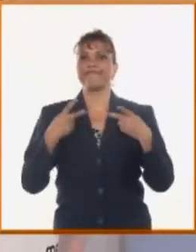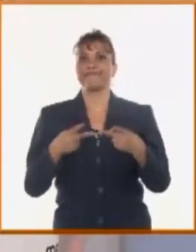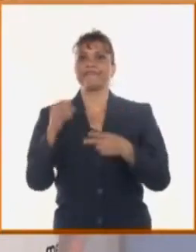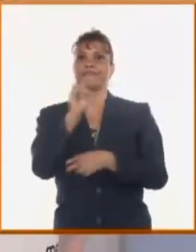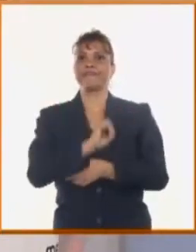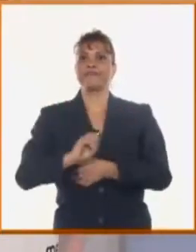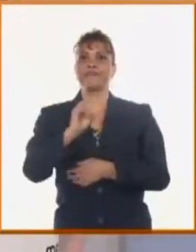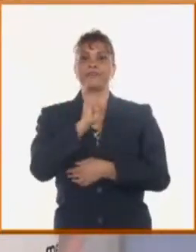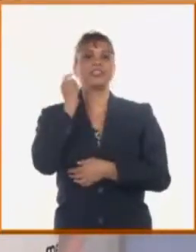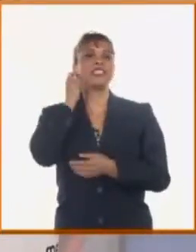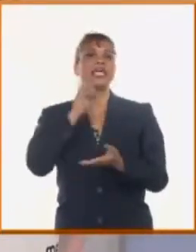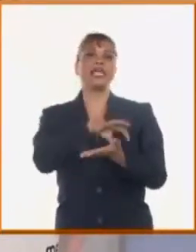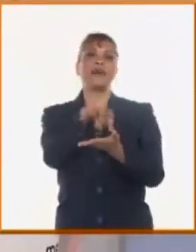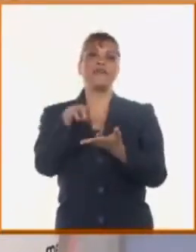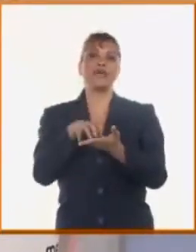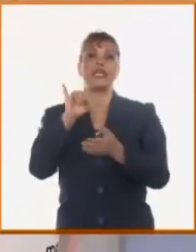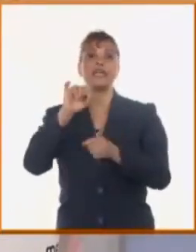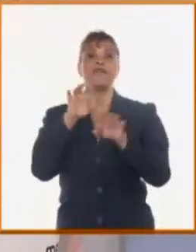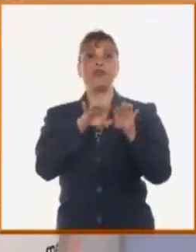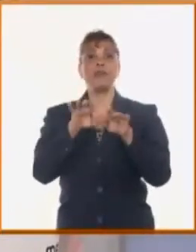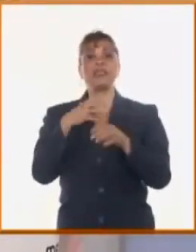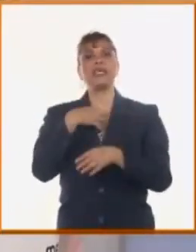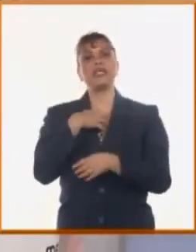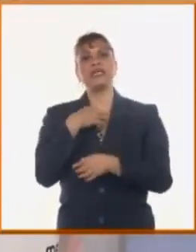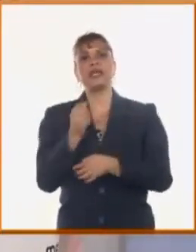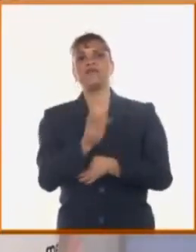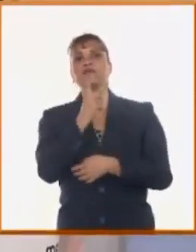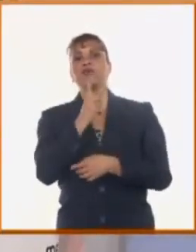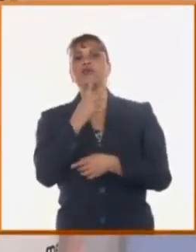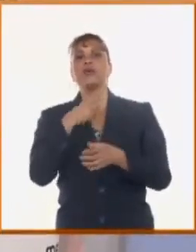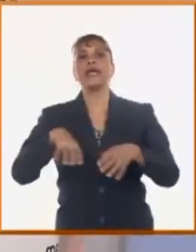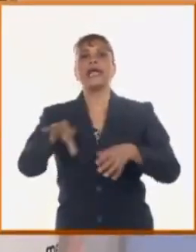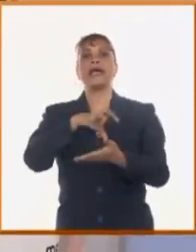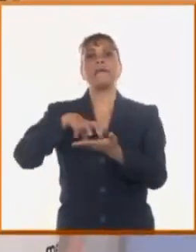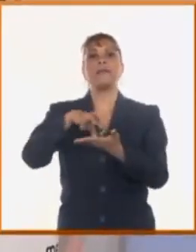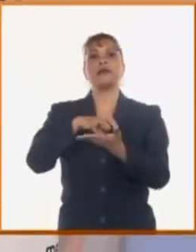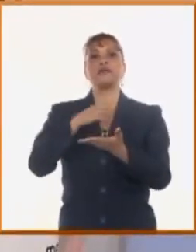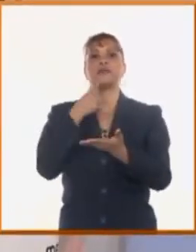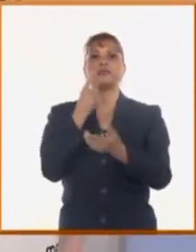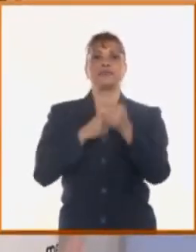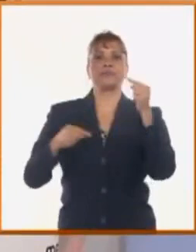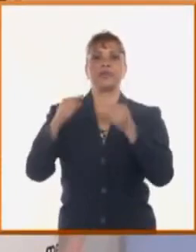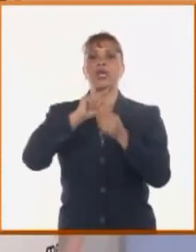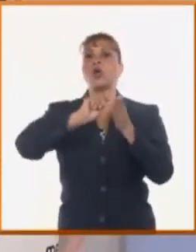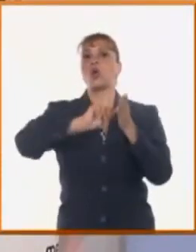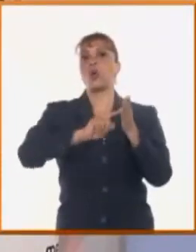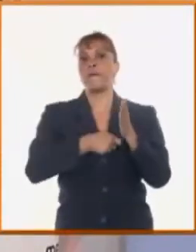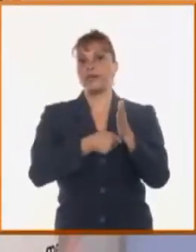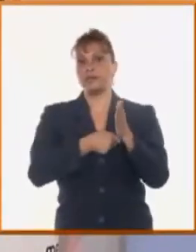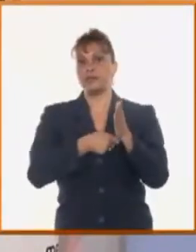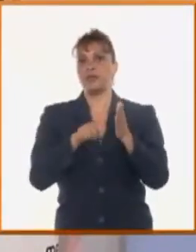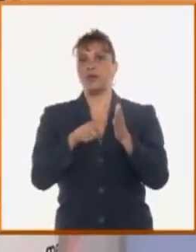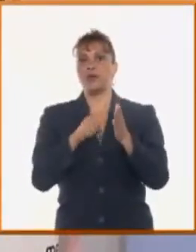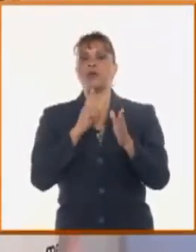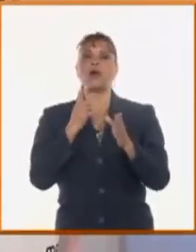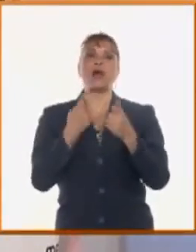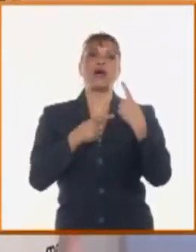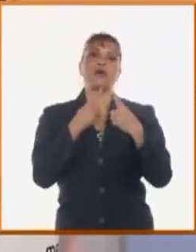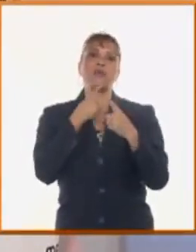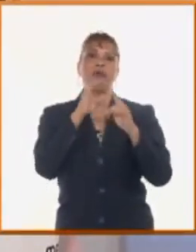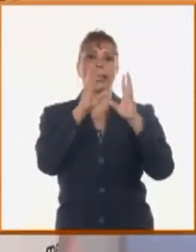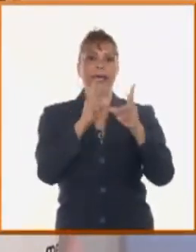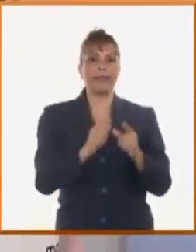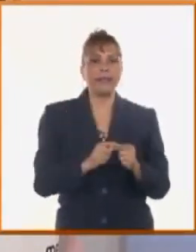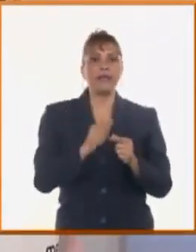de la feria. O sea, Informática tiene dos espacios principales: la convención, que tiene un corte más académico,